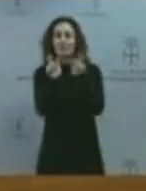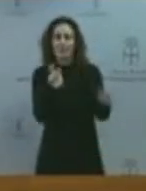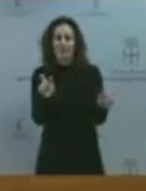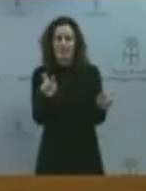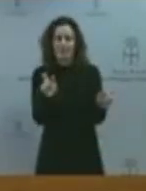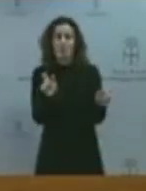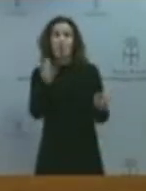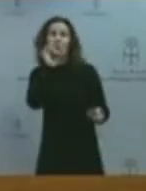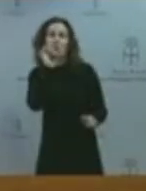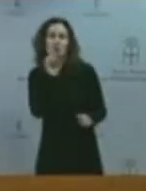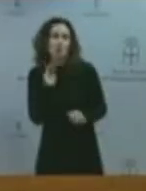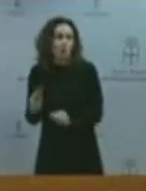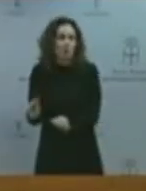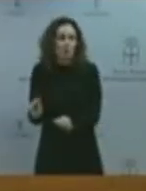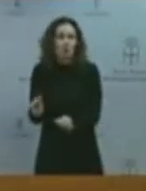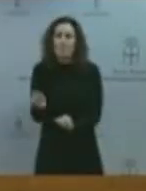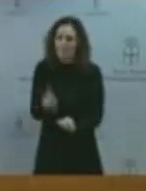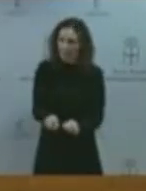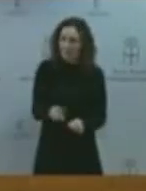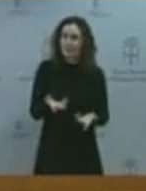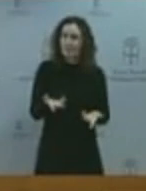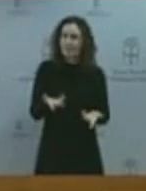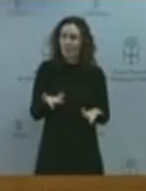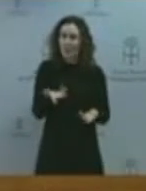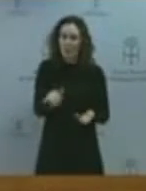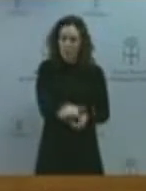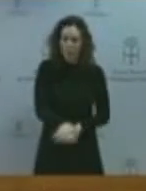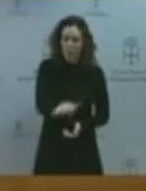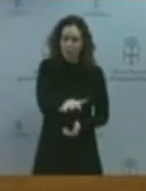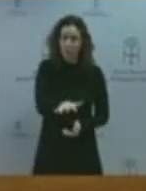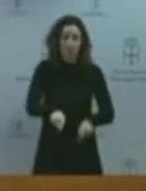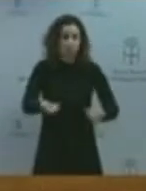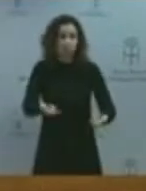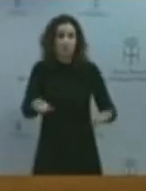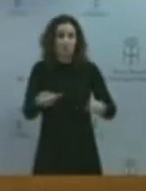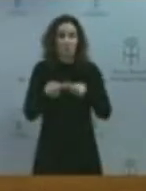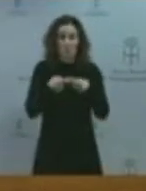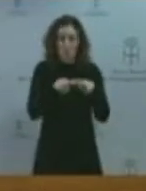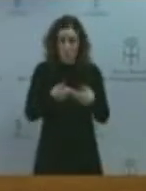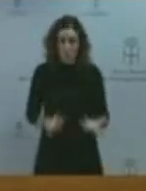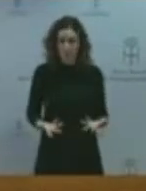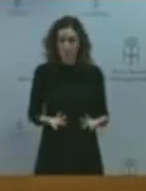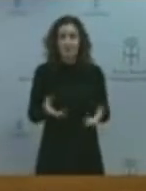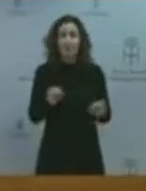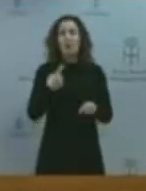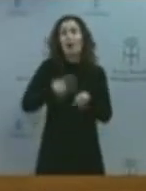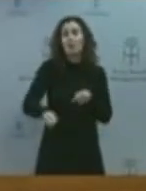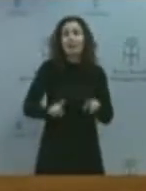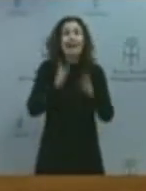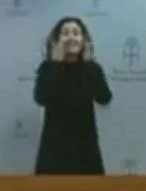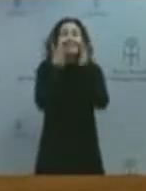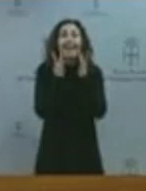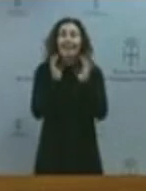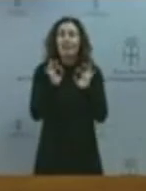temos espacios naturales compartidos. E iso é unha cousa da naturaleza, que non se pode fer de outra maneira. E tenemos